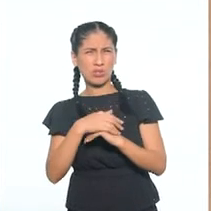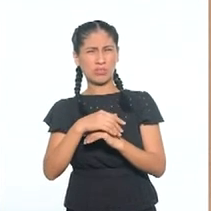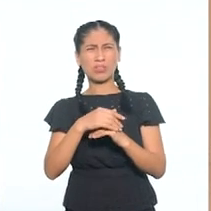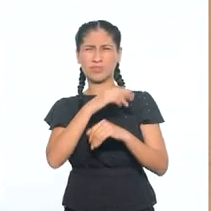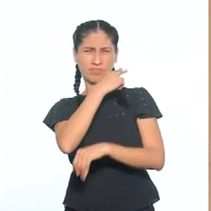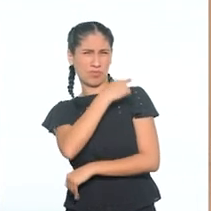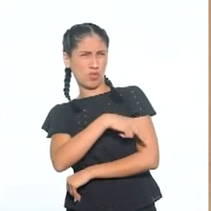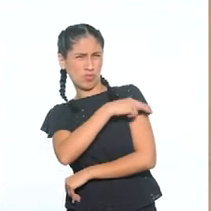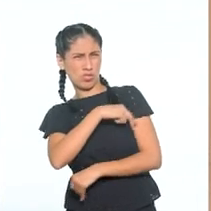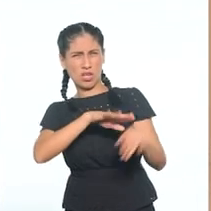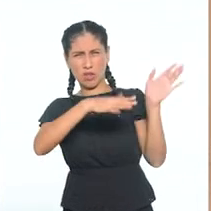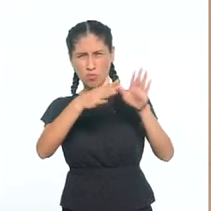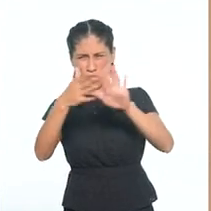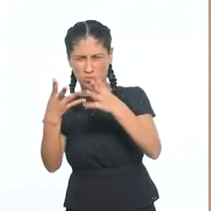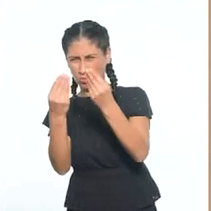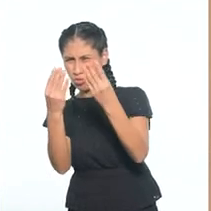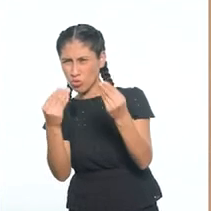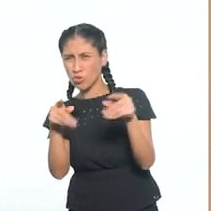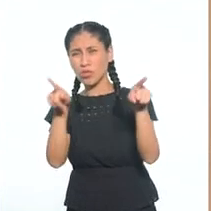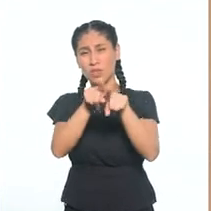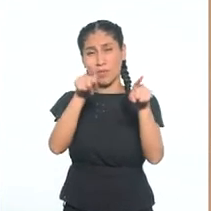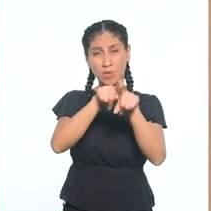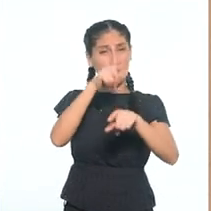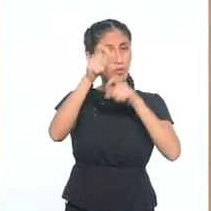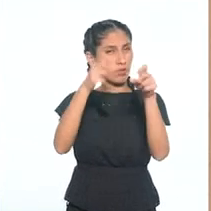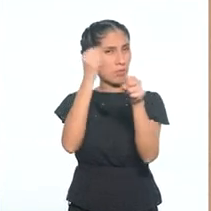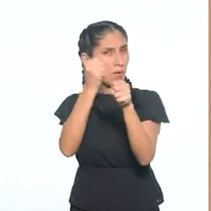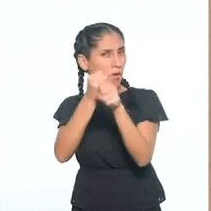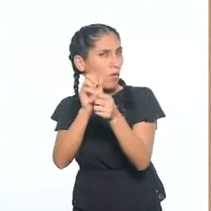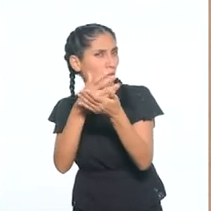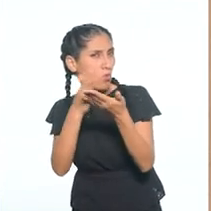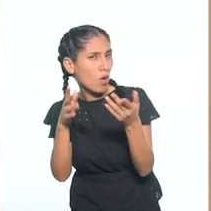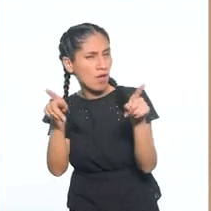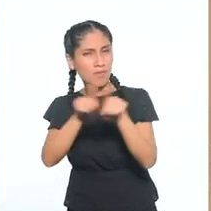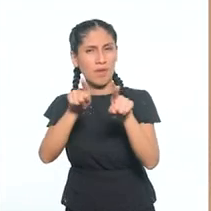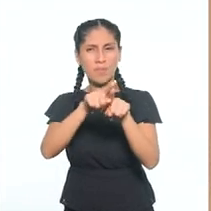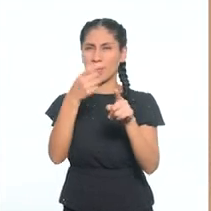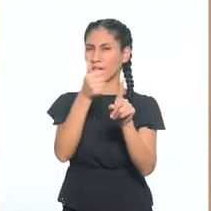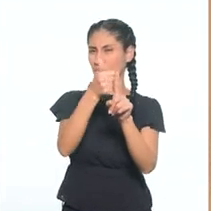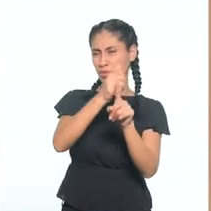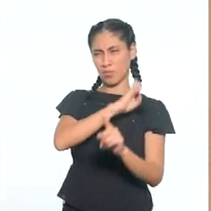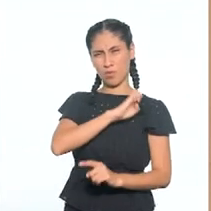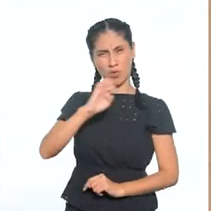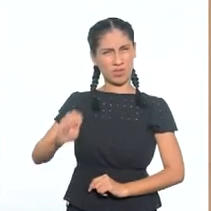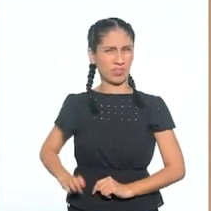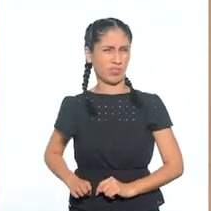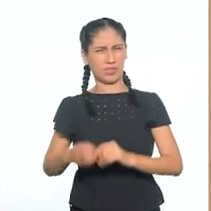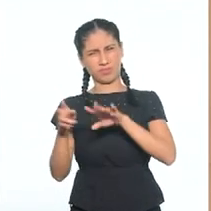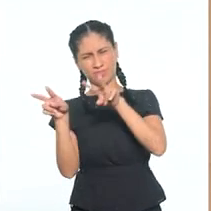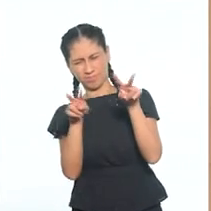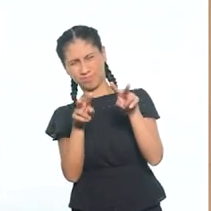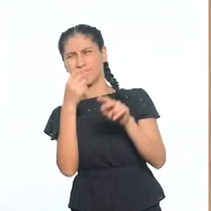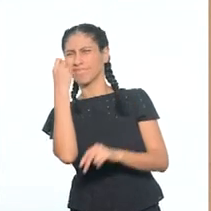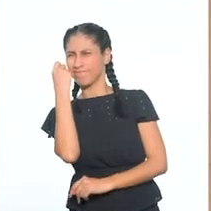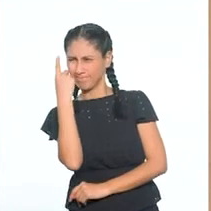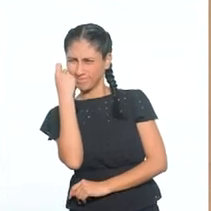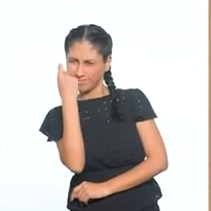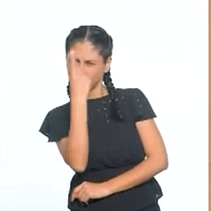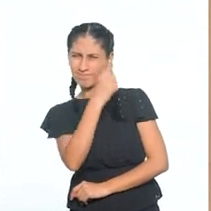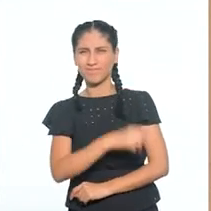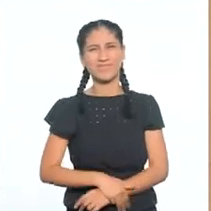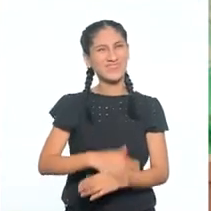hospitales colapsados el desempleo y finalmente de las acciones del gobierno eso es lo entendieron a la